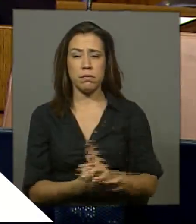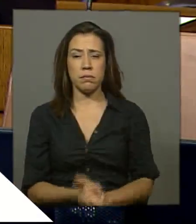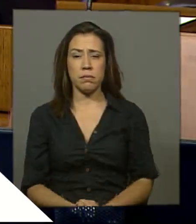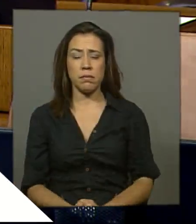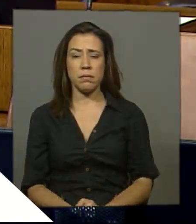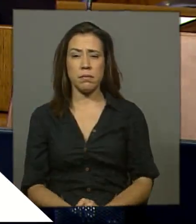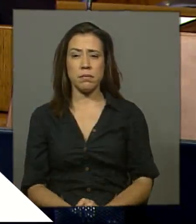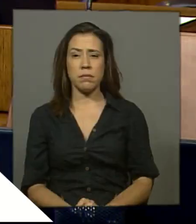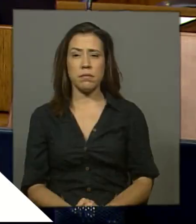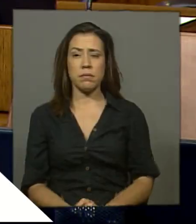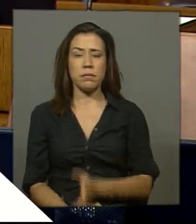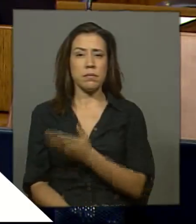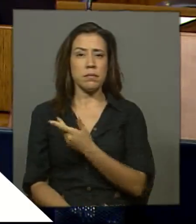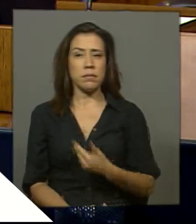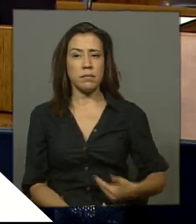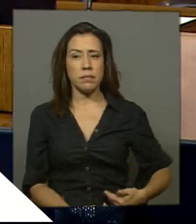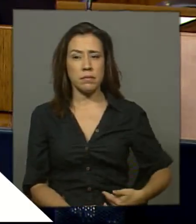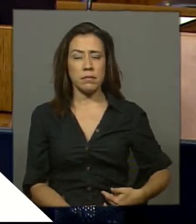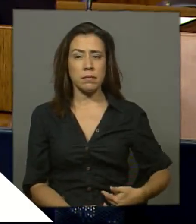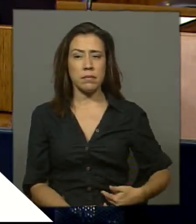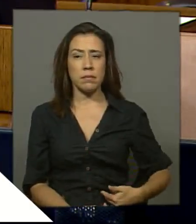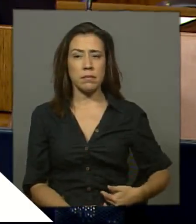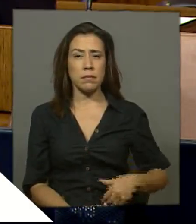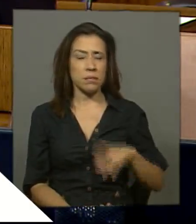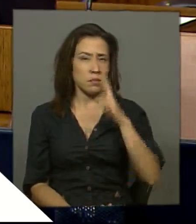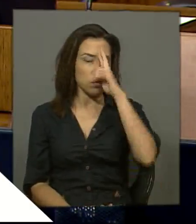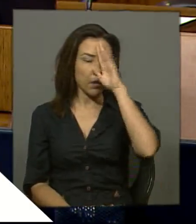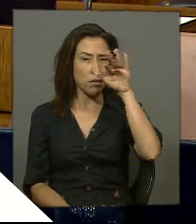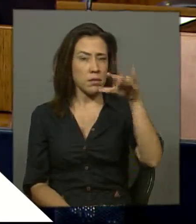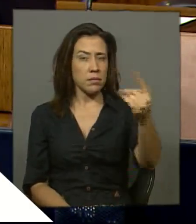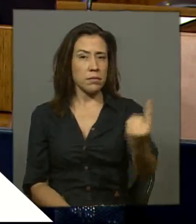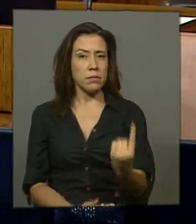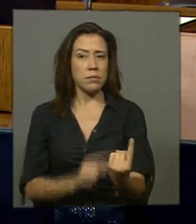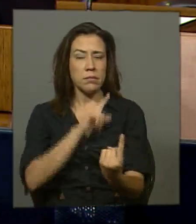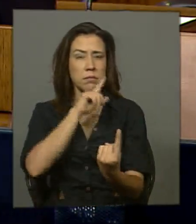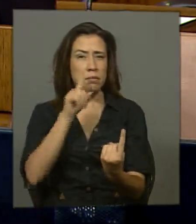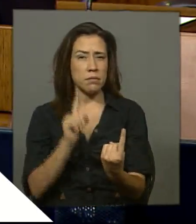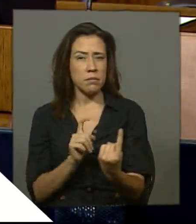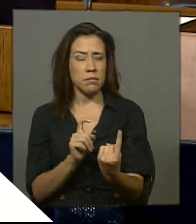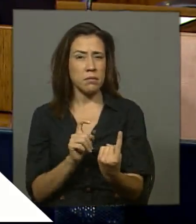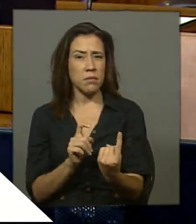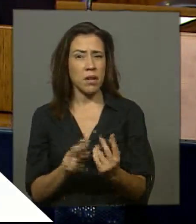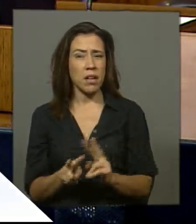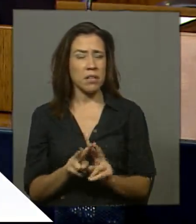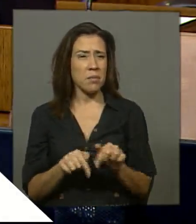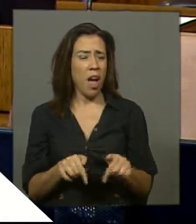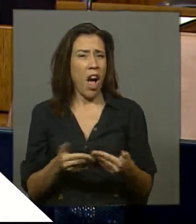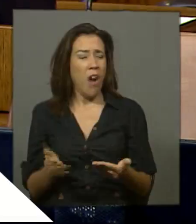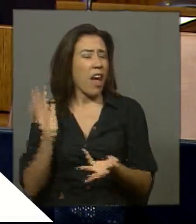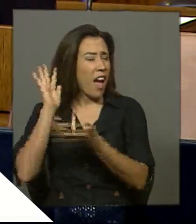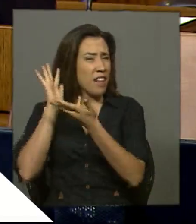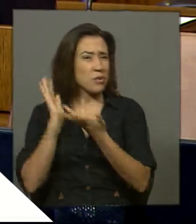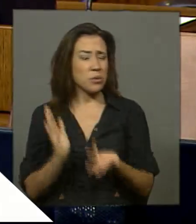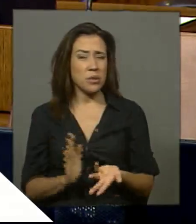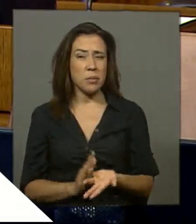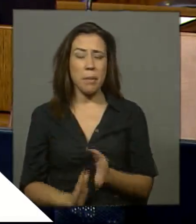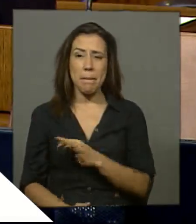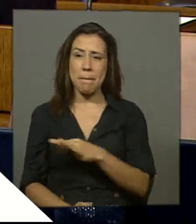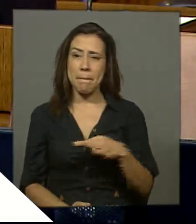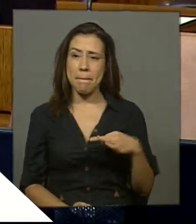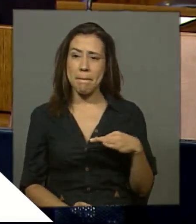incendio presidente curiosa interpelación la que hemos terminado de escuchar el